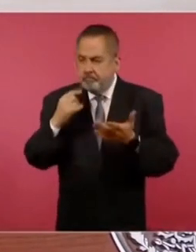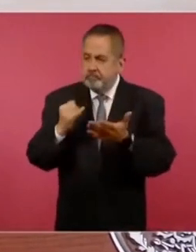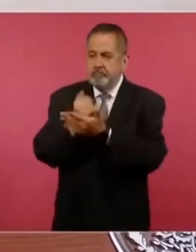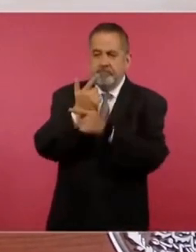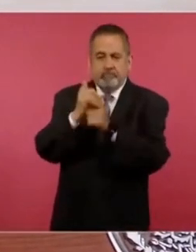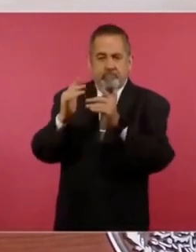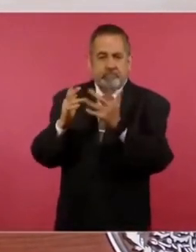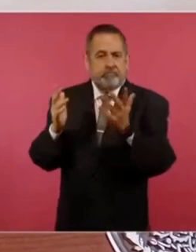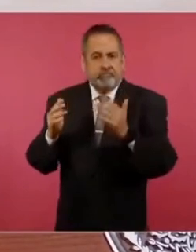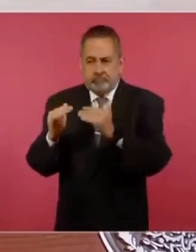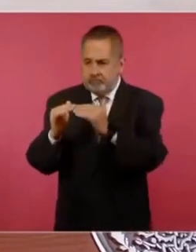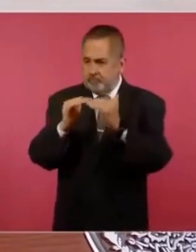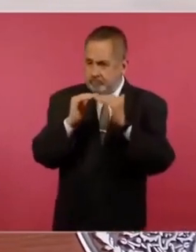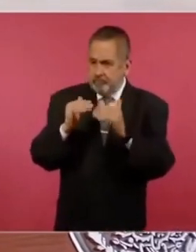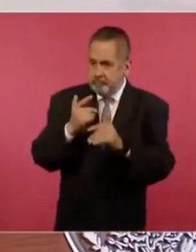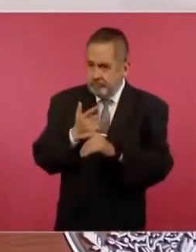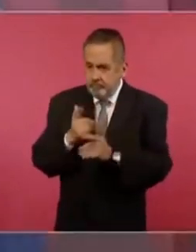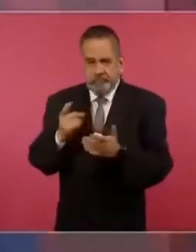pensar